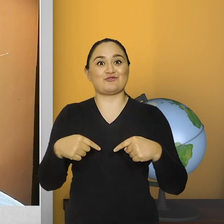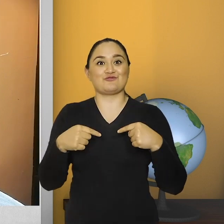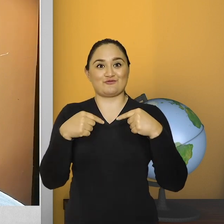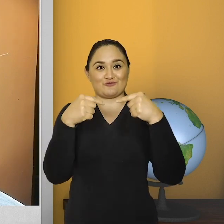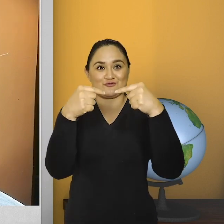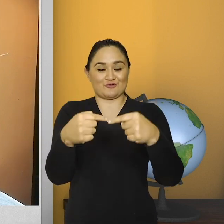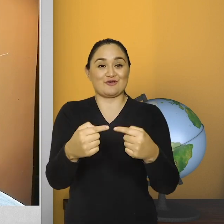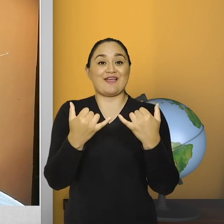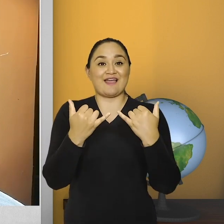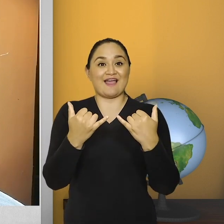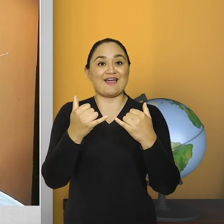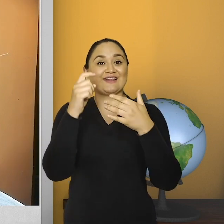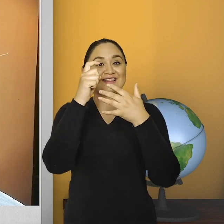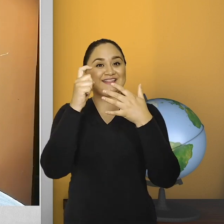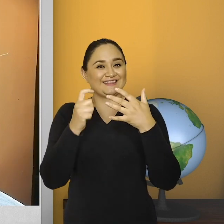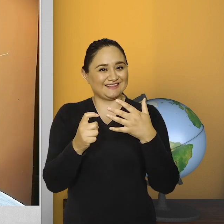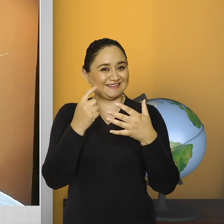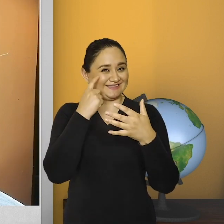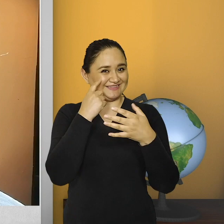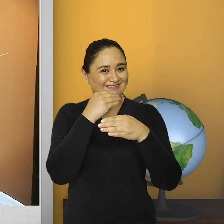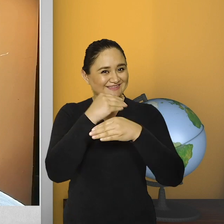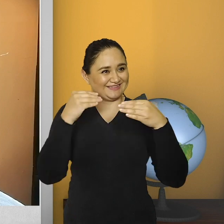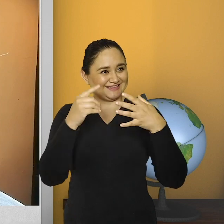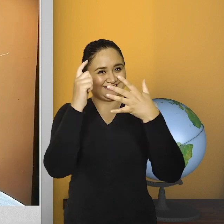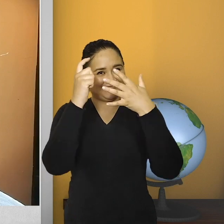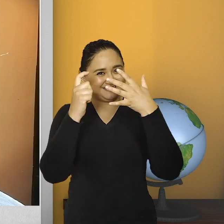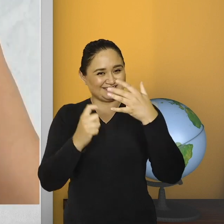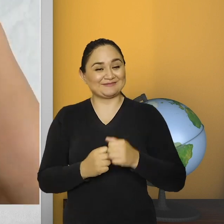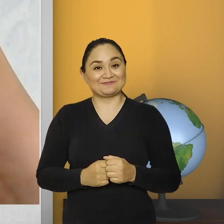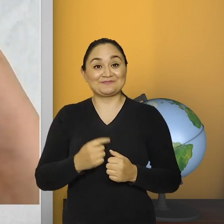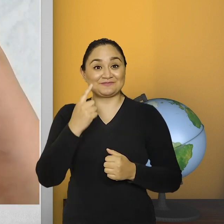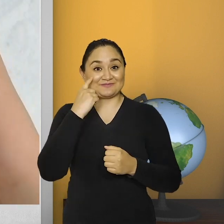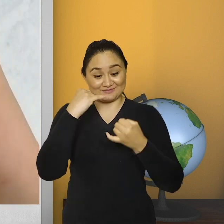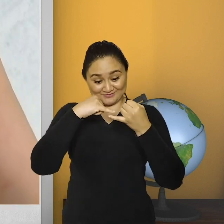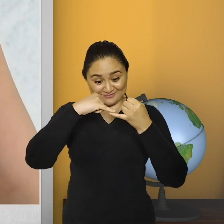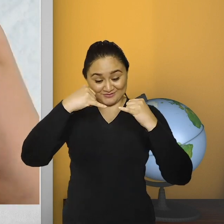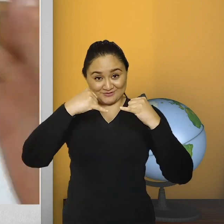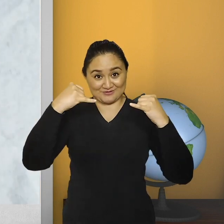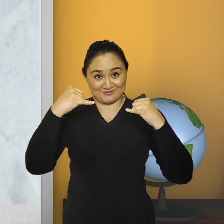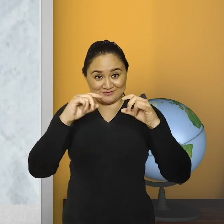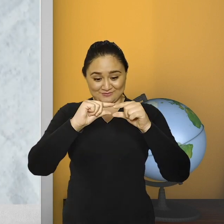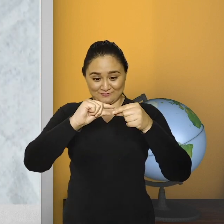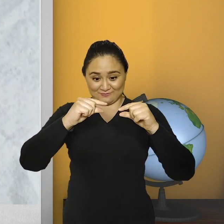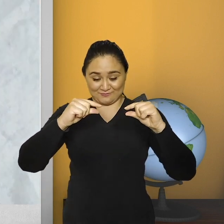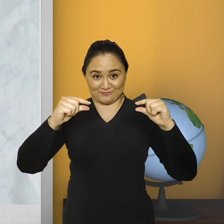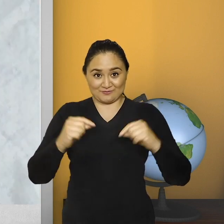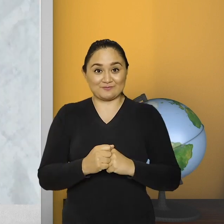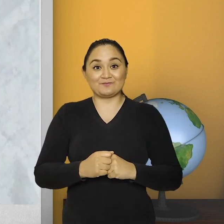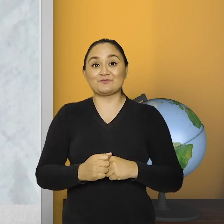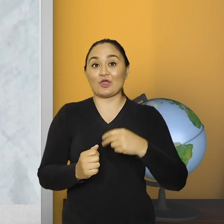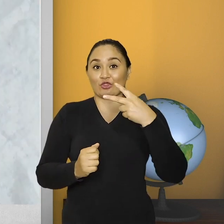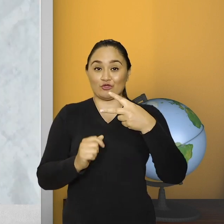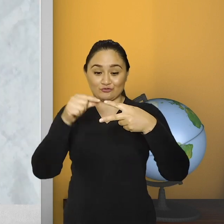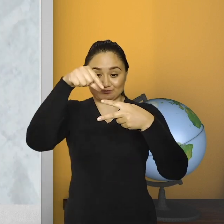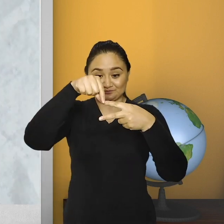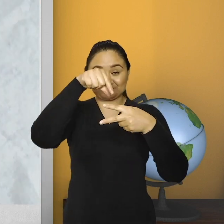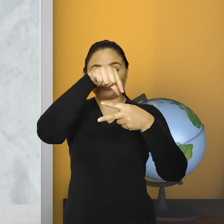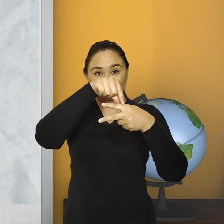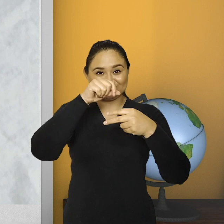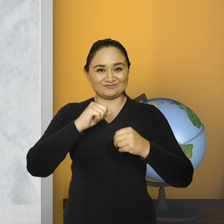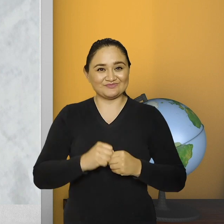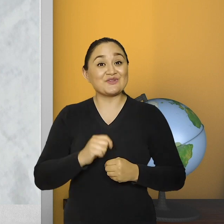continua para lo cual vamos a necesitar los siguientes materiales. Un alambre esmaltado. Dos